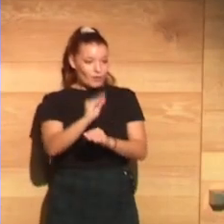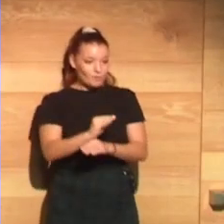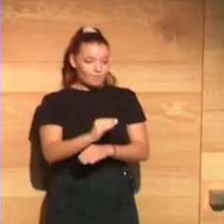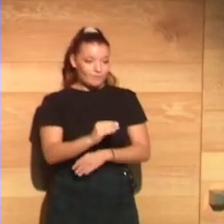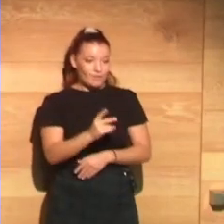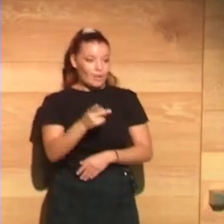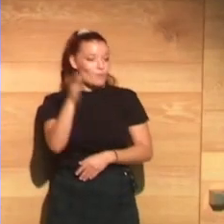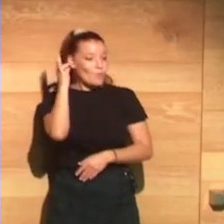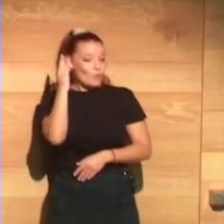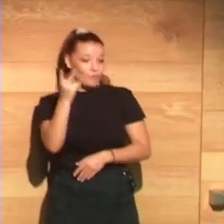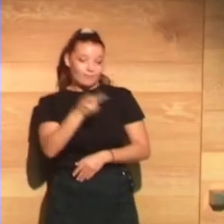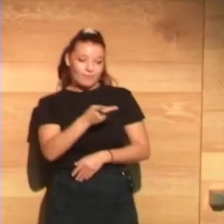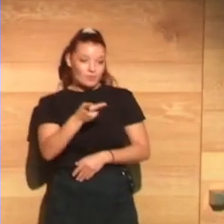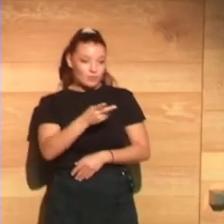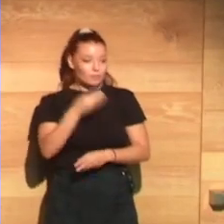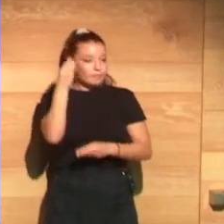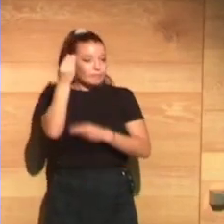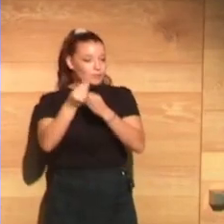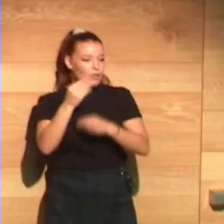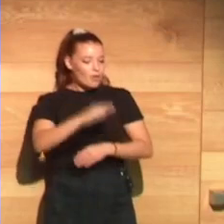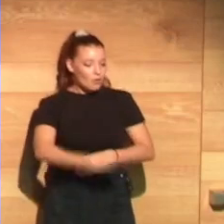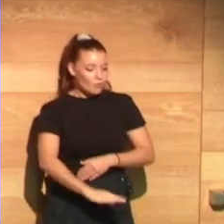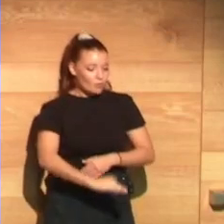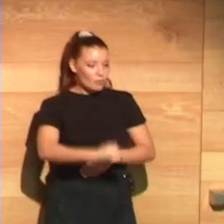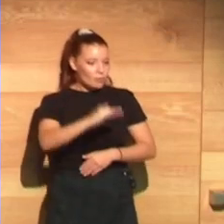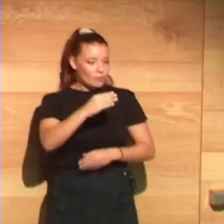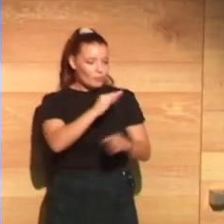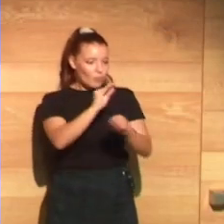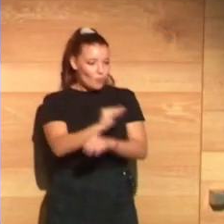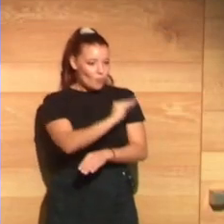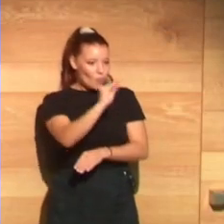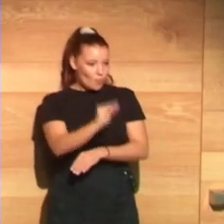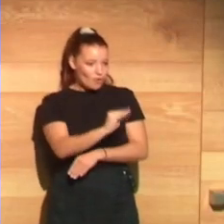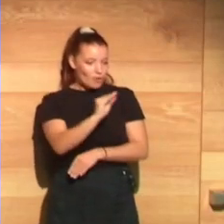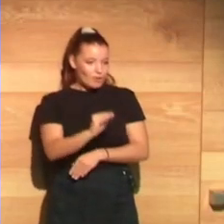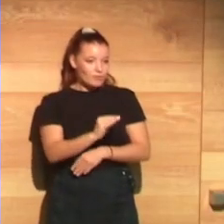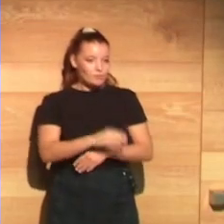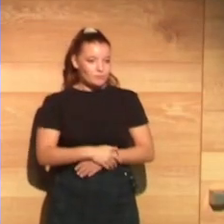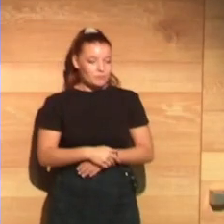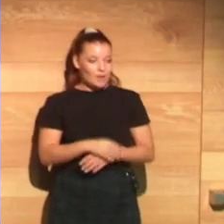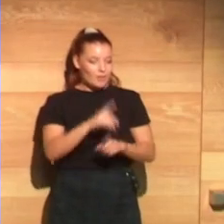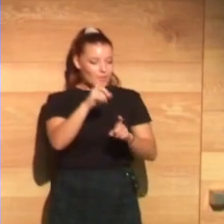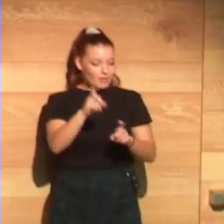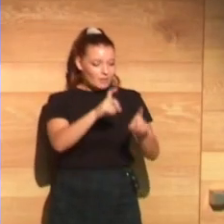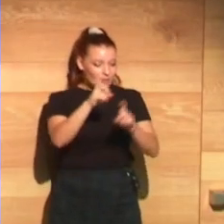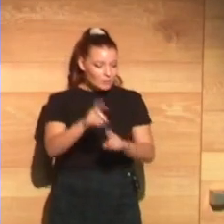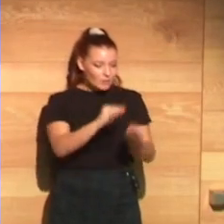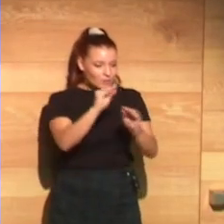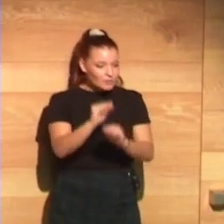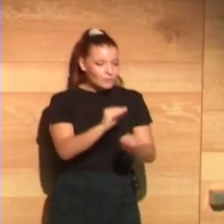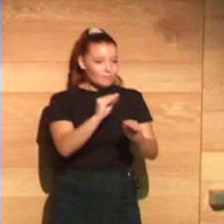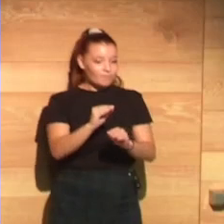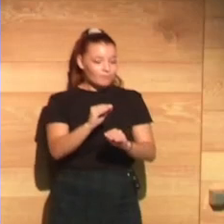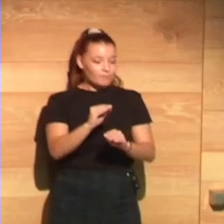la cría, ¿no? Es una íntima amiga de la madre, pero yo creo que son las dos imágenes, las dos mujeres que la